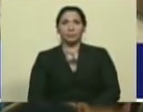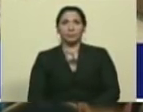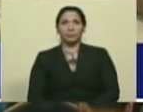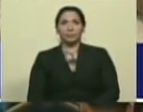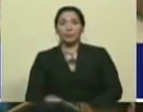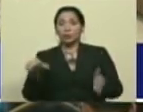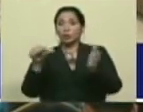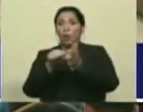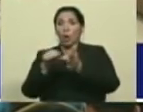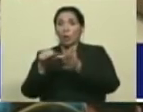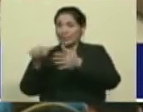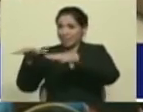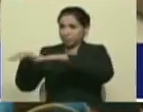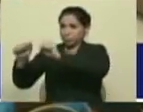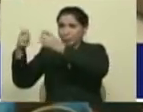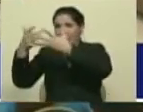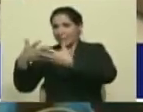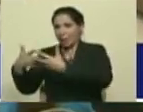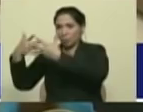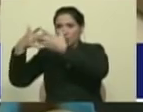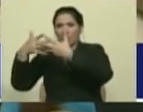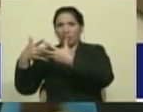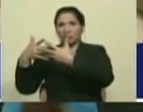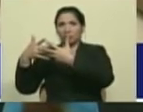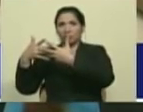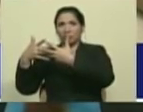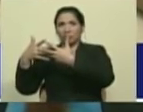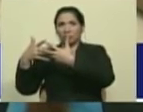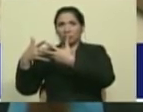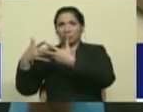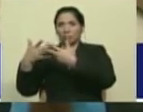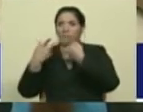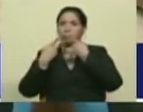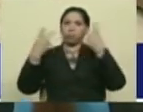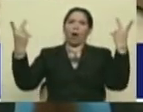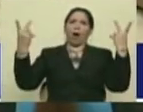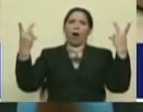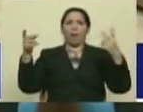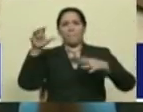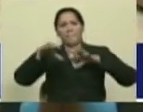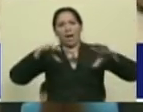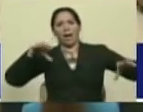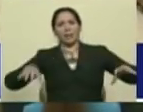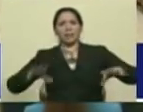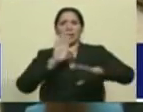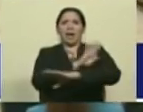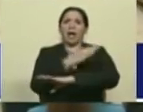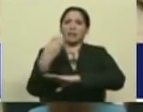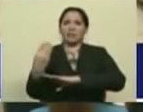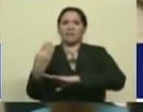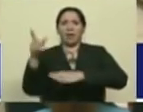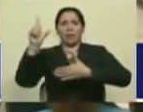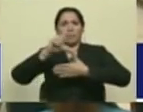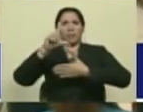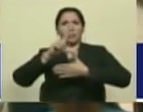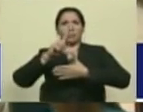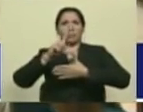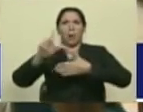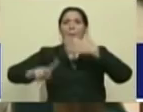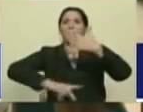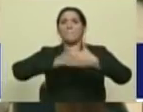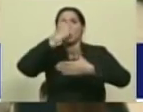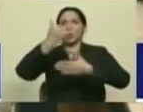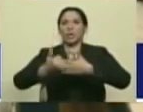donde el imperio estadounidense puso sobre la mesa de los países del Caribe y de América Latina un